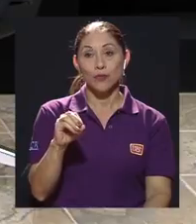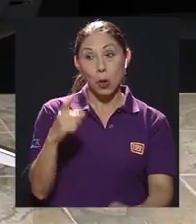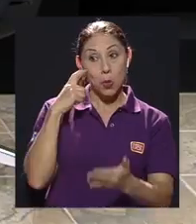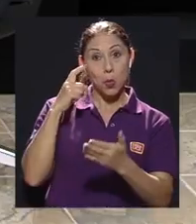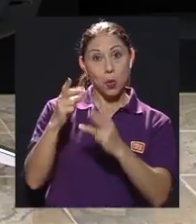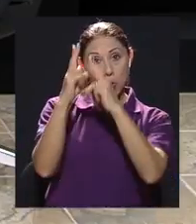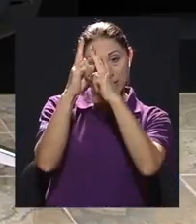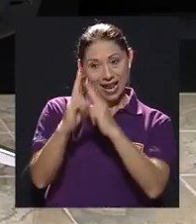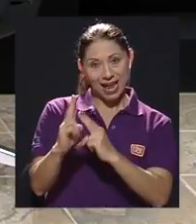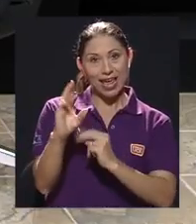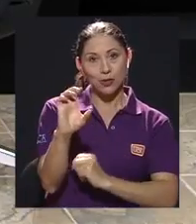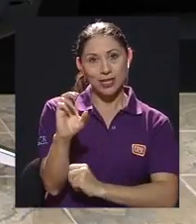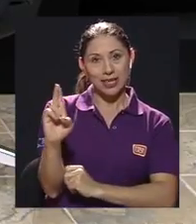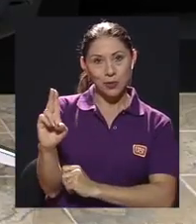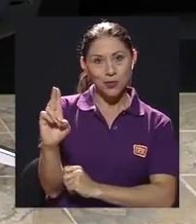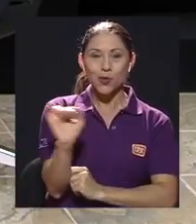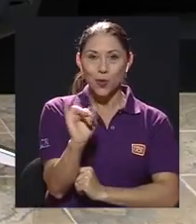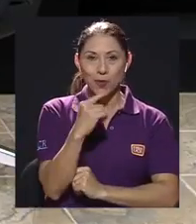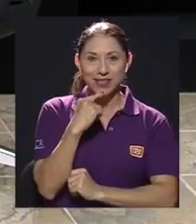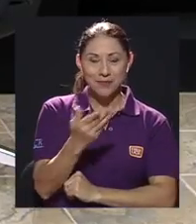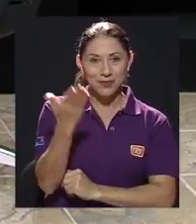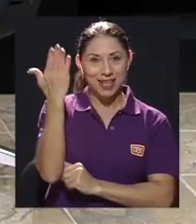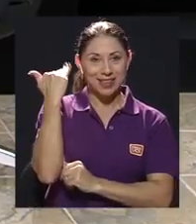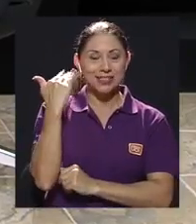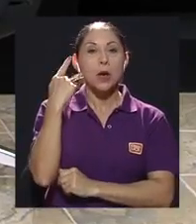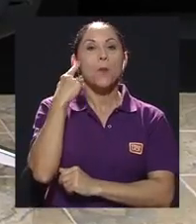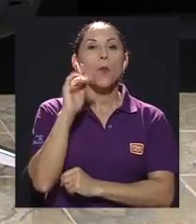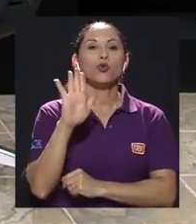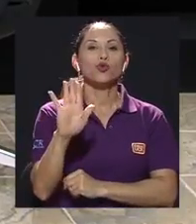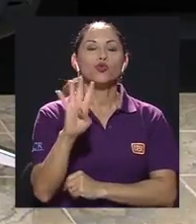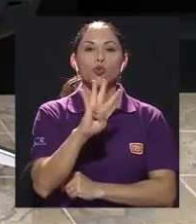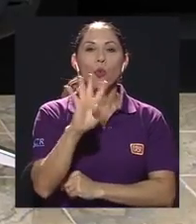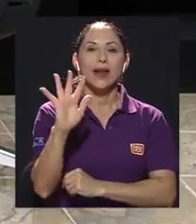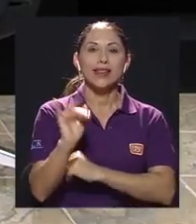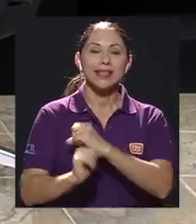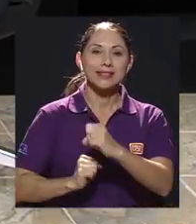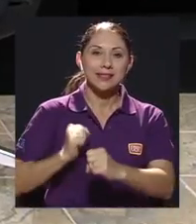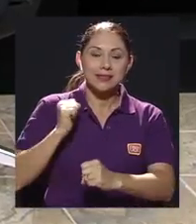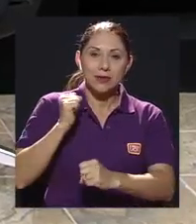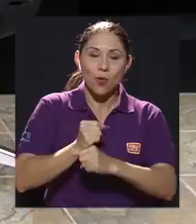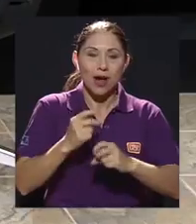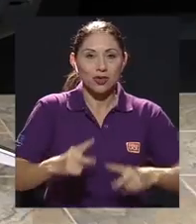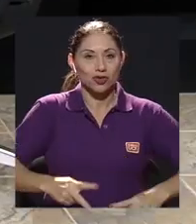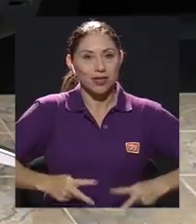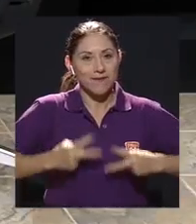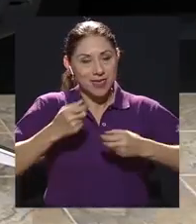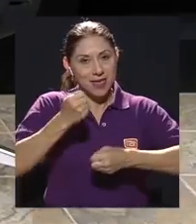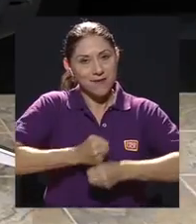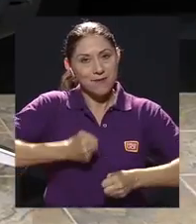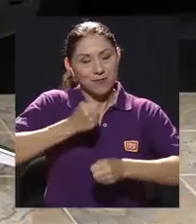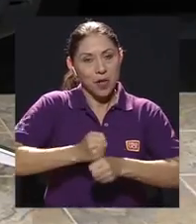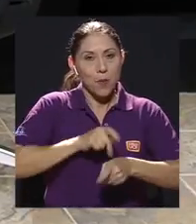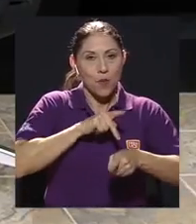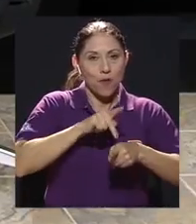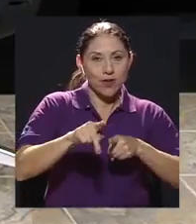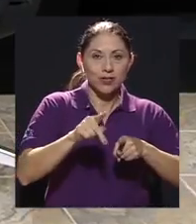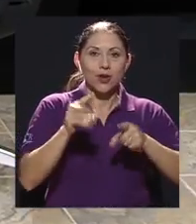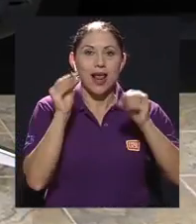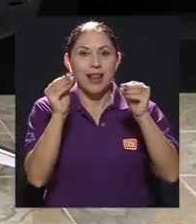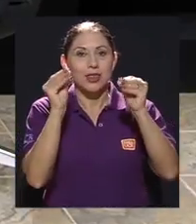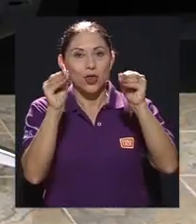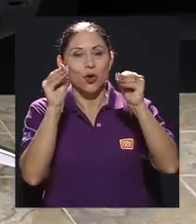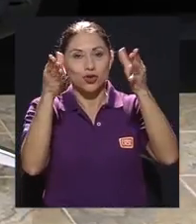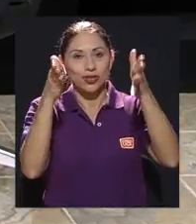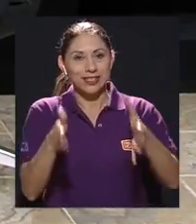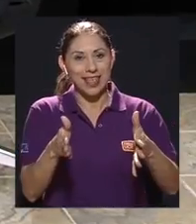Constantino Urcullo, como decíamos, en los 45 años de vida profesional, docente de